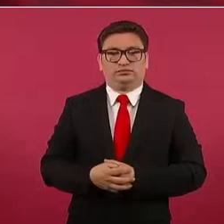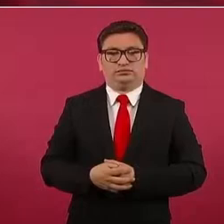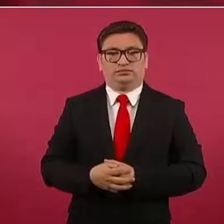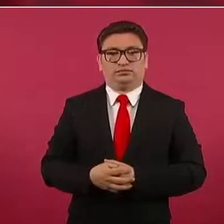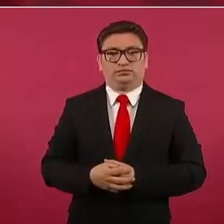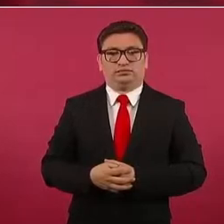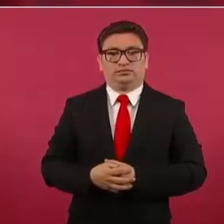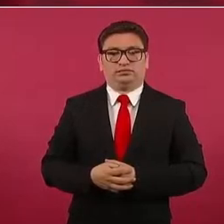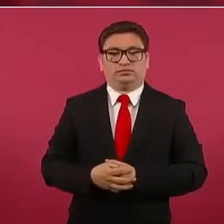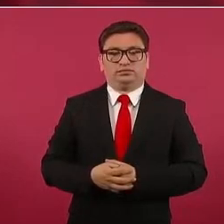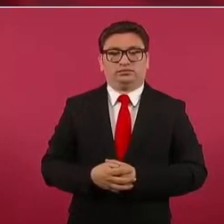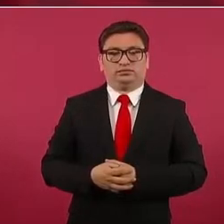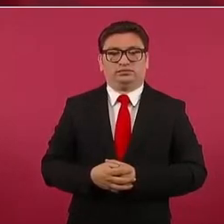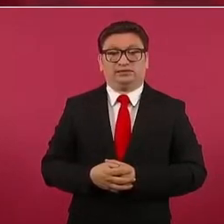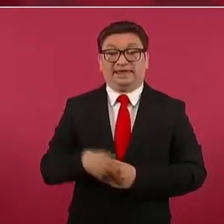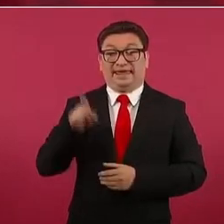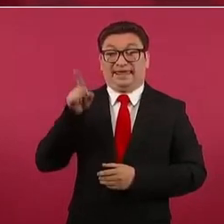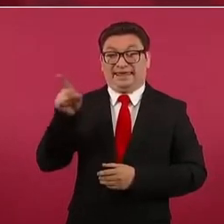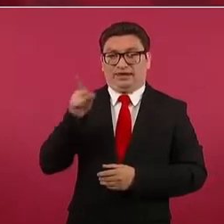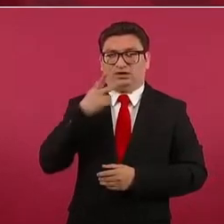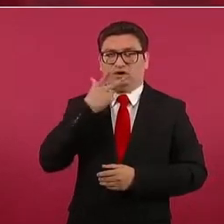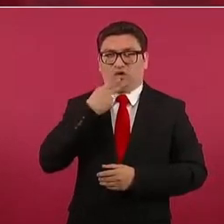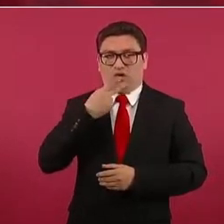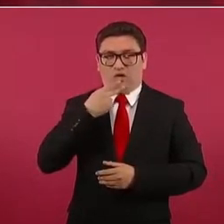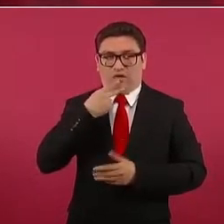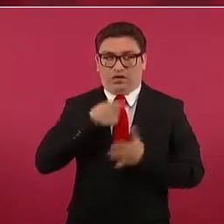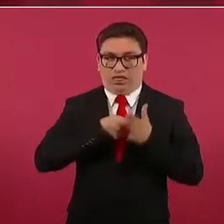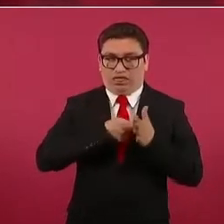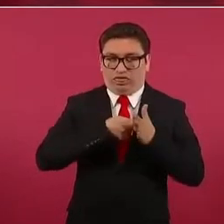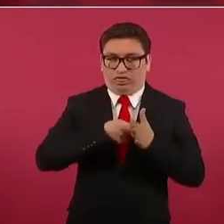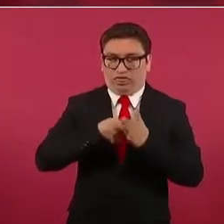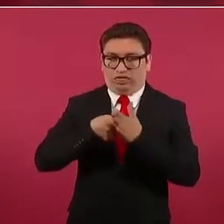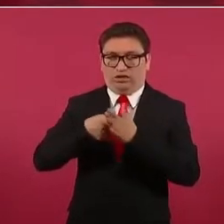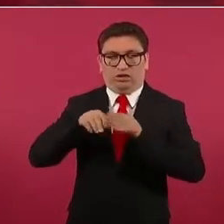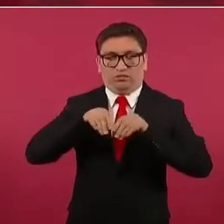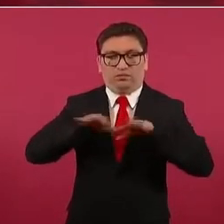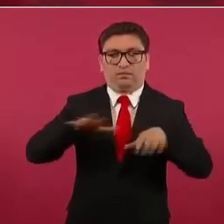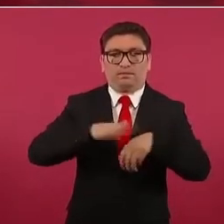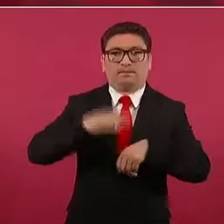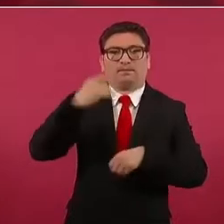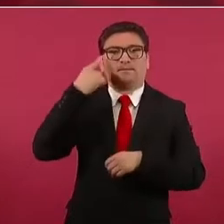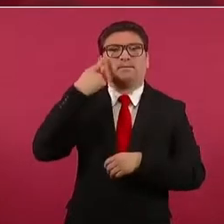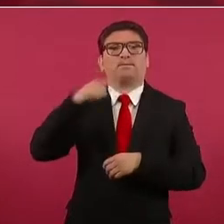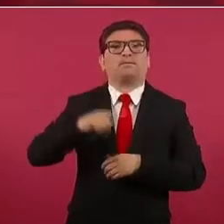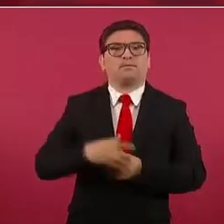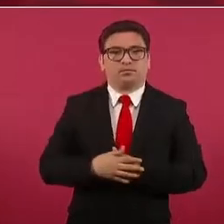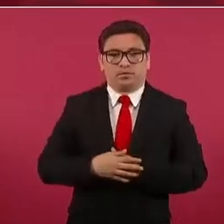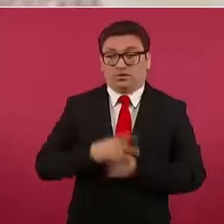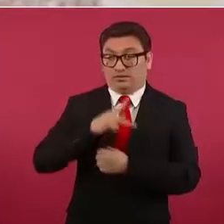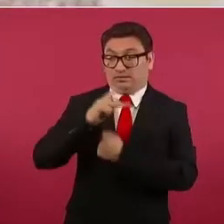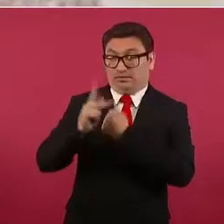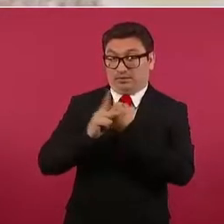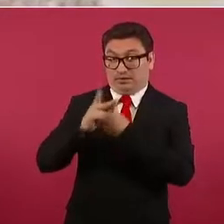Este fue el que influyó más para que no se invitara a todos los países